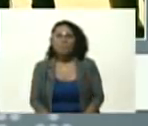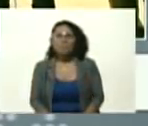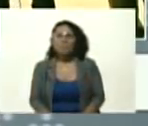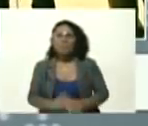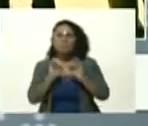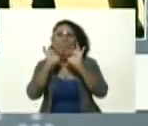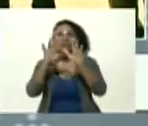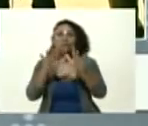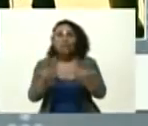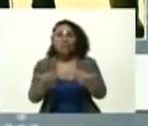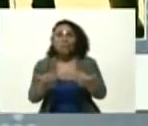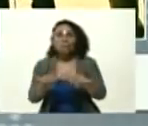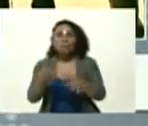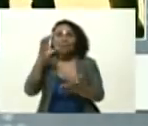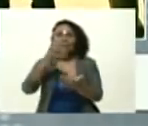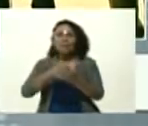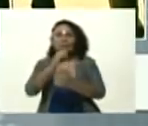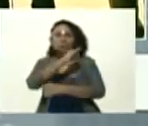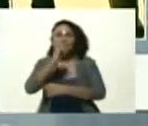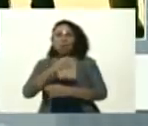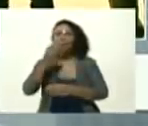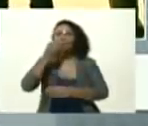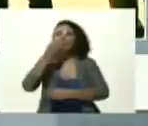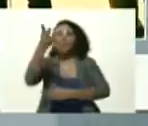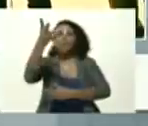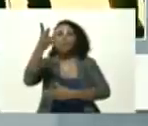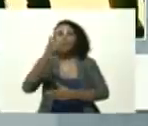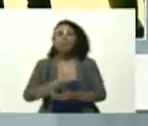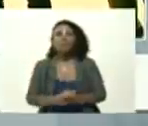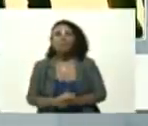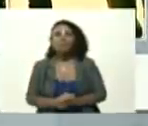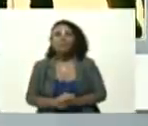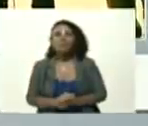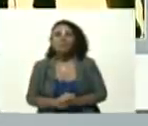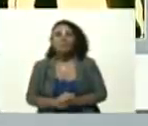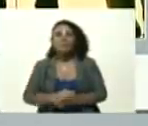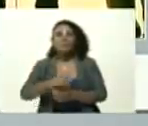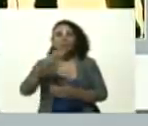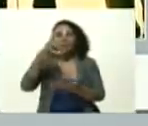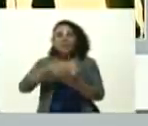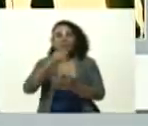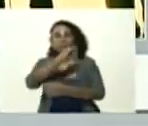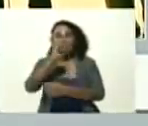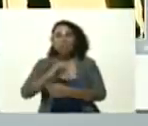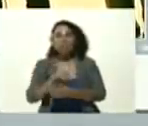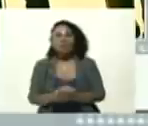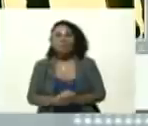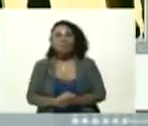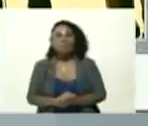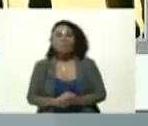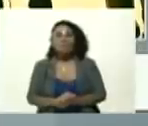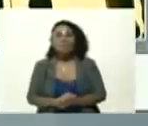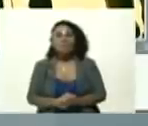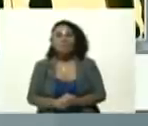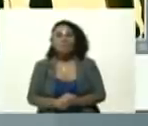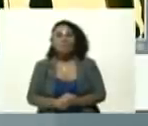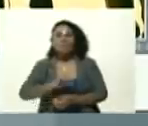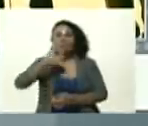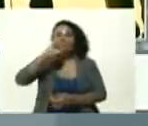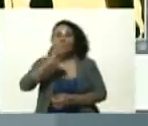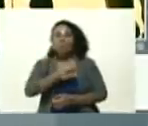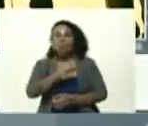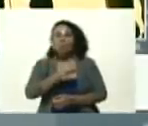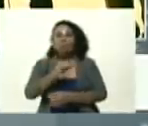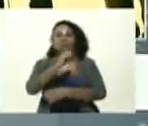Bendiciones para el Zulia. Un beso para el Zulia, amado. Zulia querida,